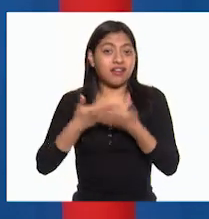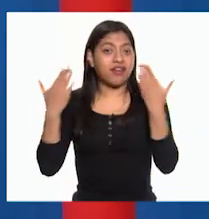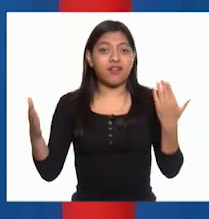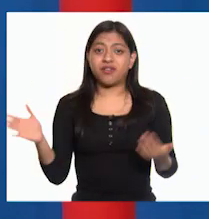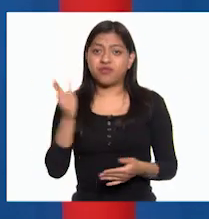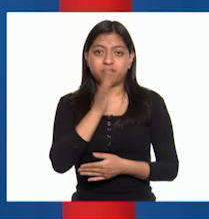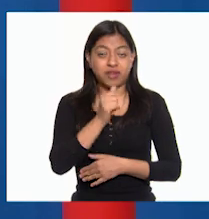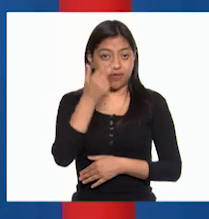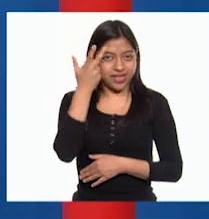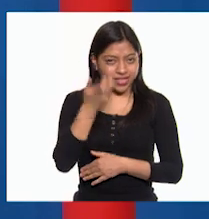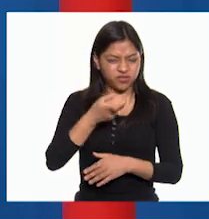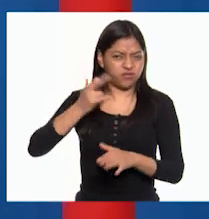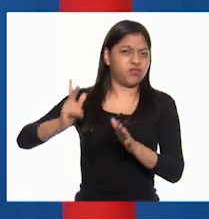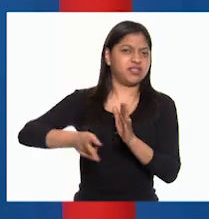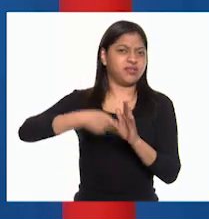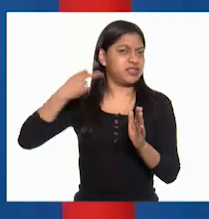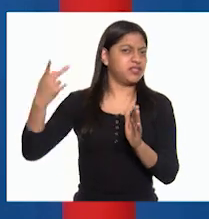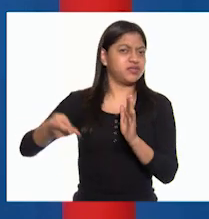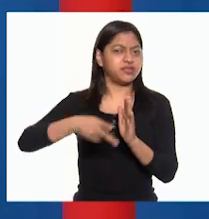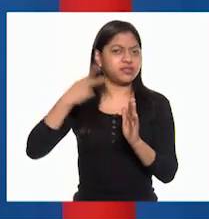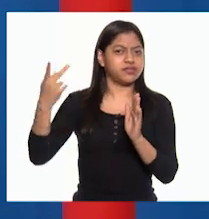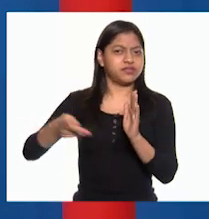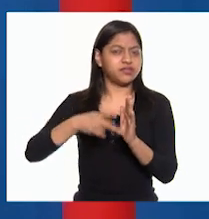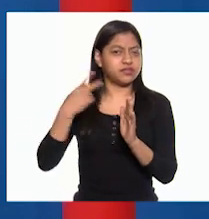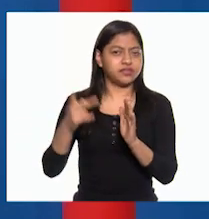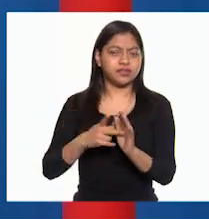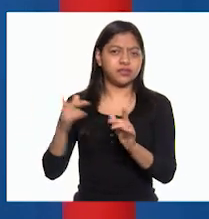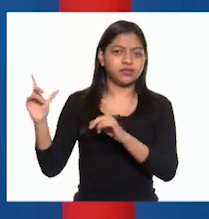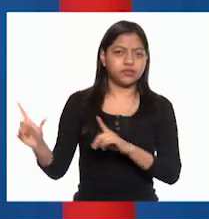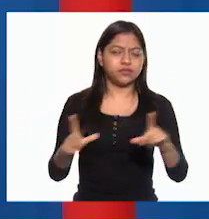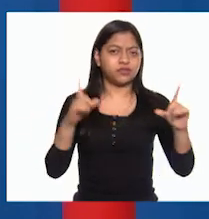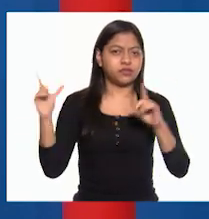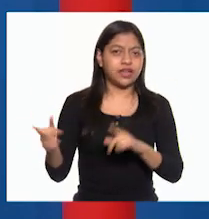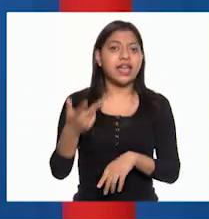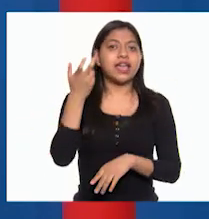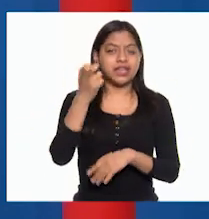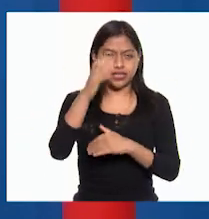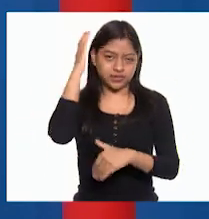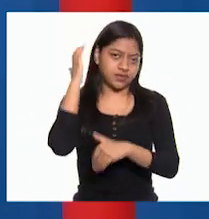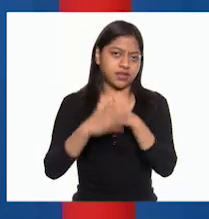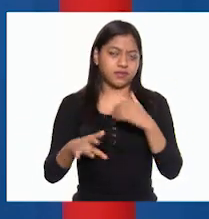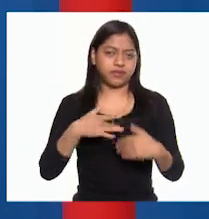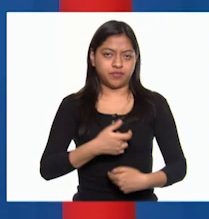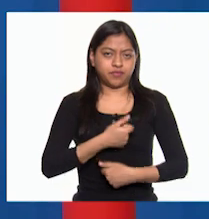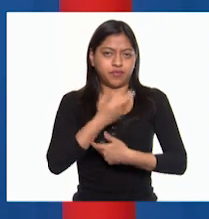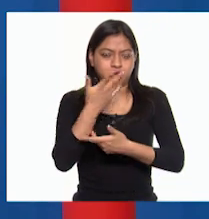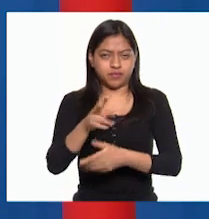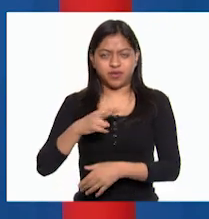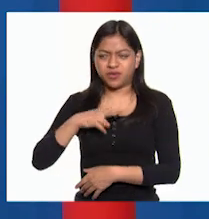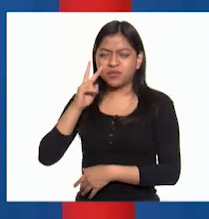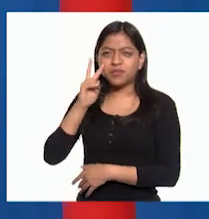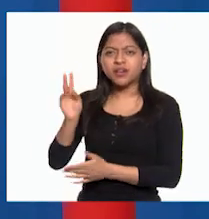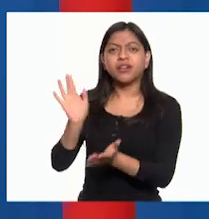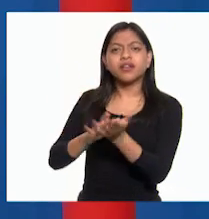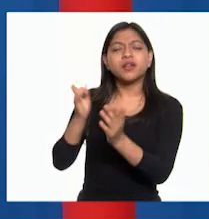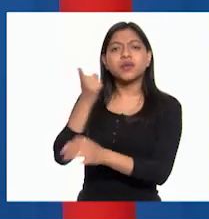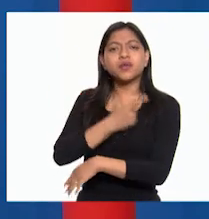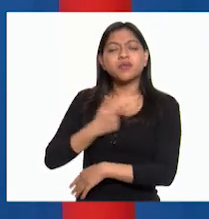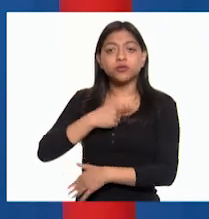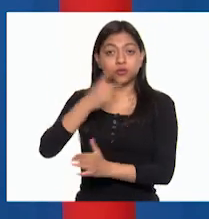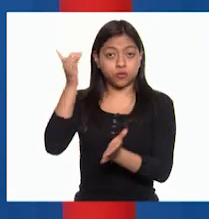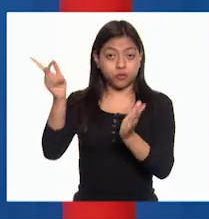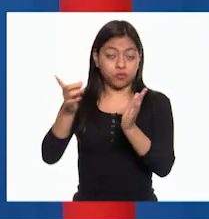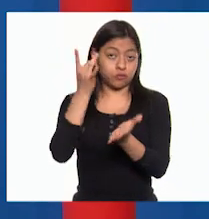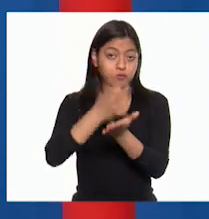que se repite al final de la sexta estrofa y con el que concluye el poema. Y llama mi atención no solo por la